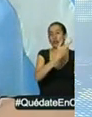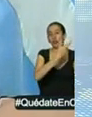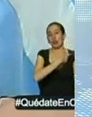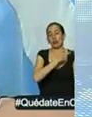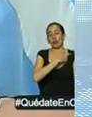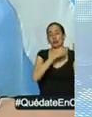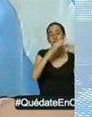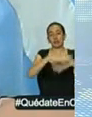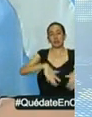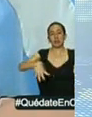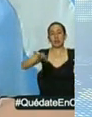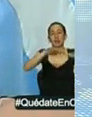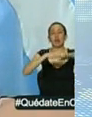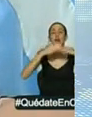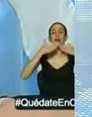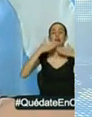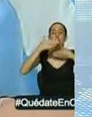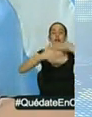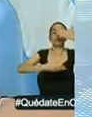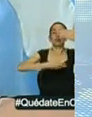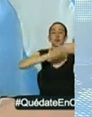apiádate de nosotros.